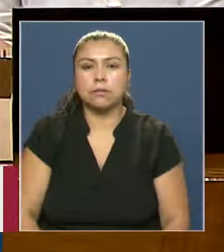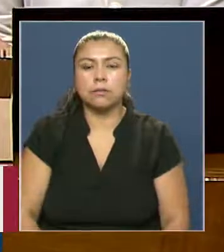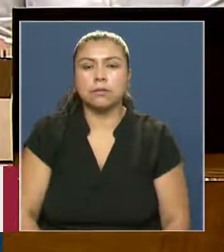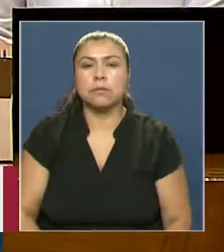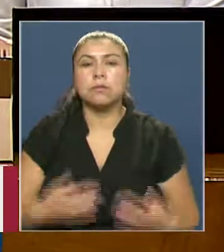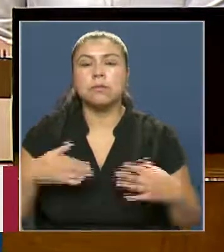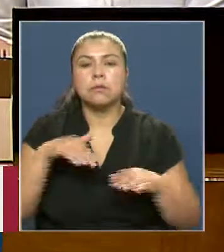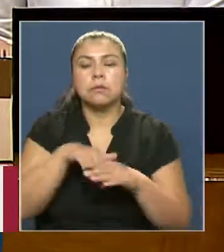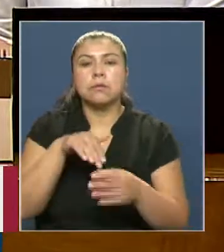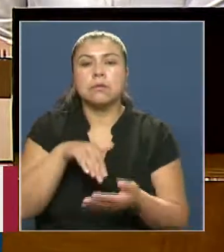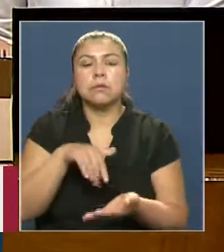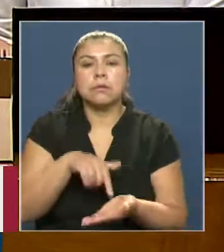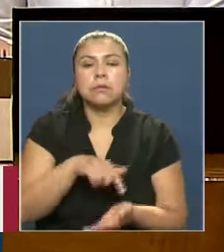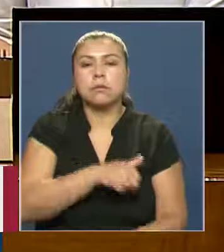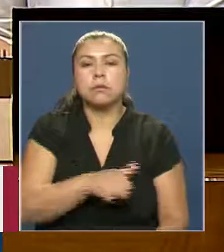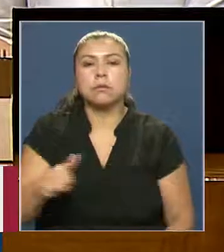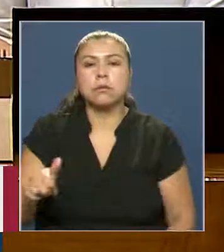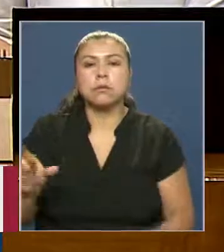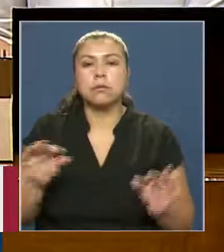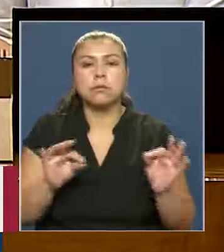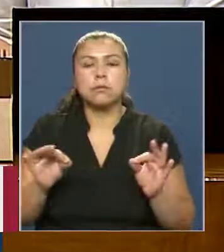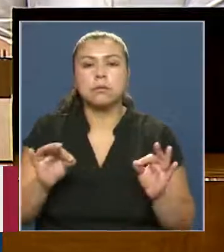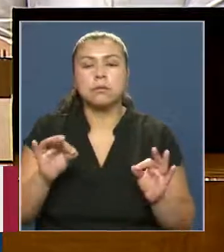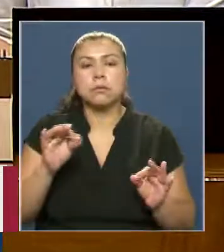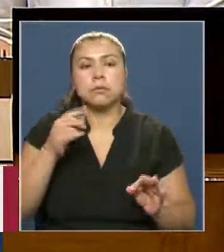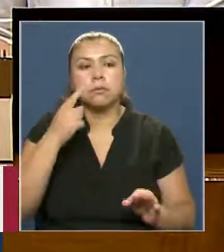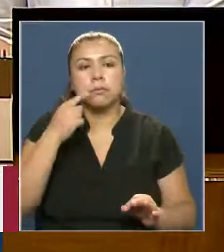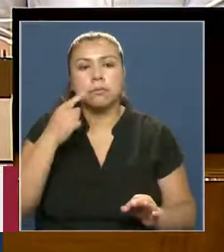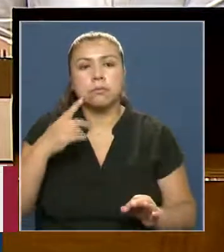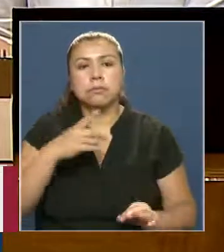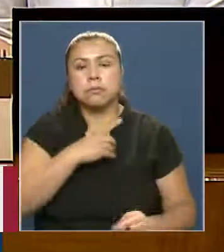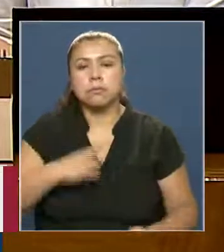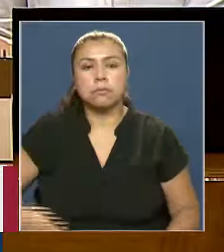Han votado todas las señoras y señores diputados.